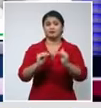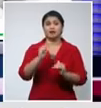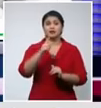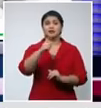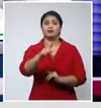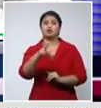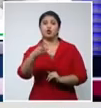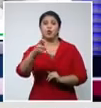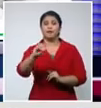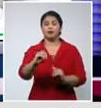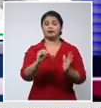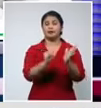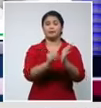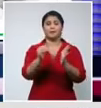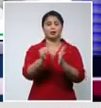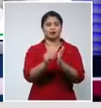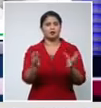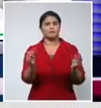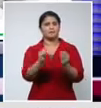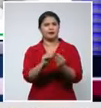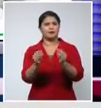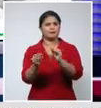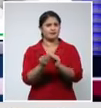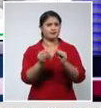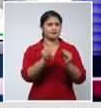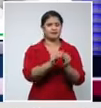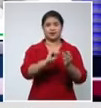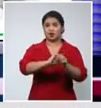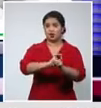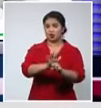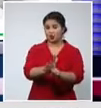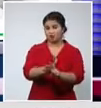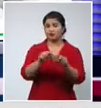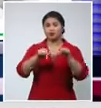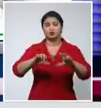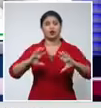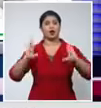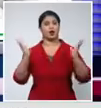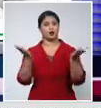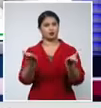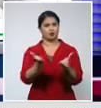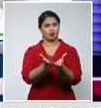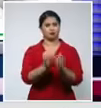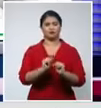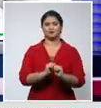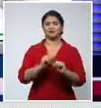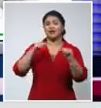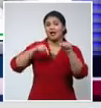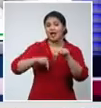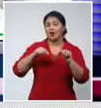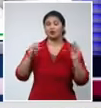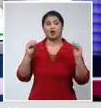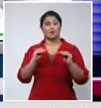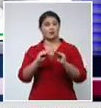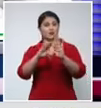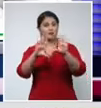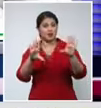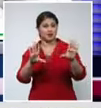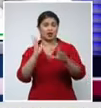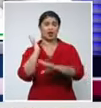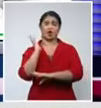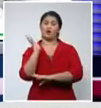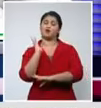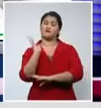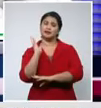de contagios en todo el mundo. Me acompaña, como es habitual en esta mañana, en la conferencia de